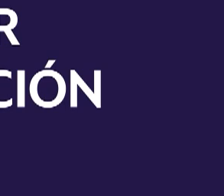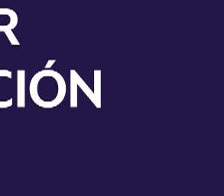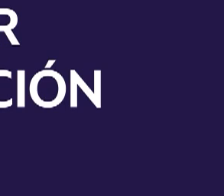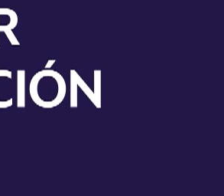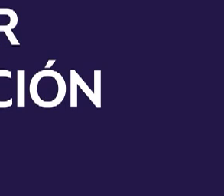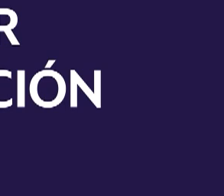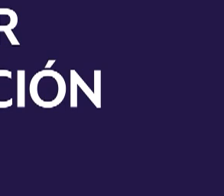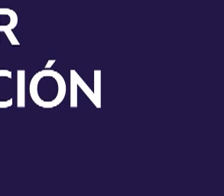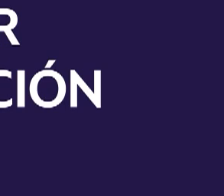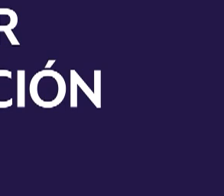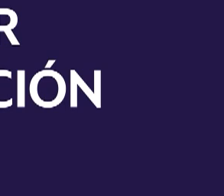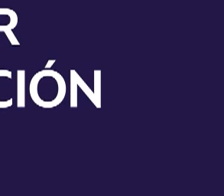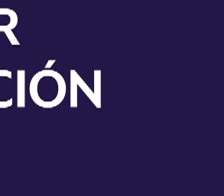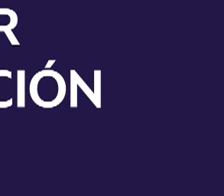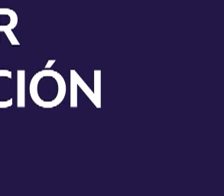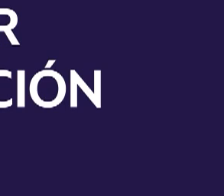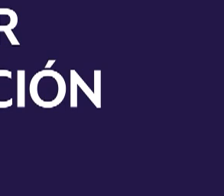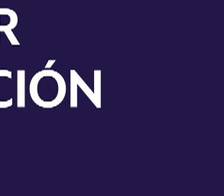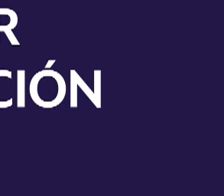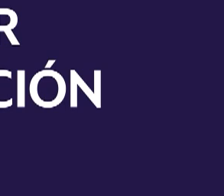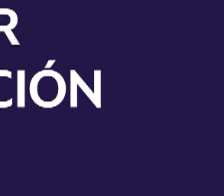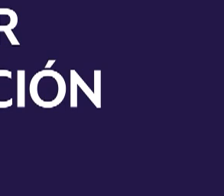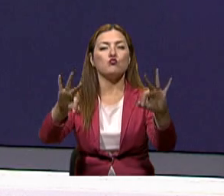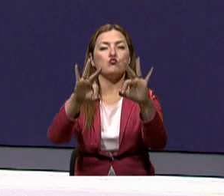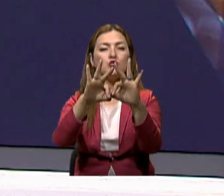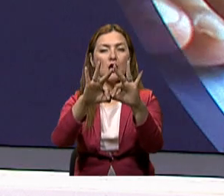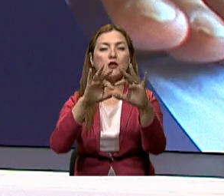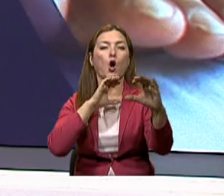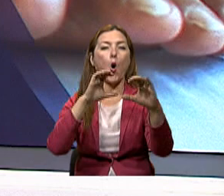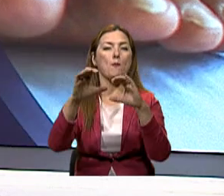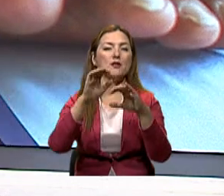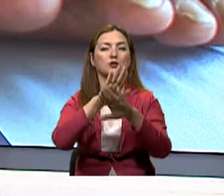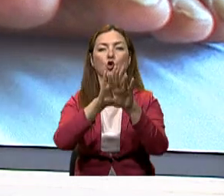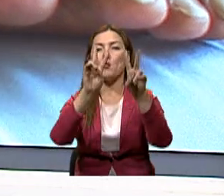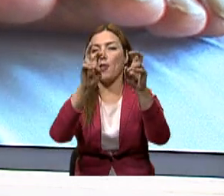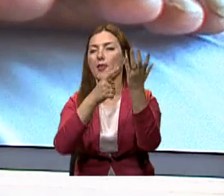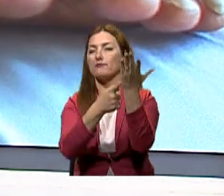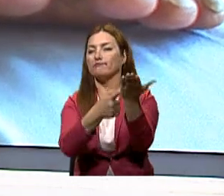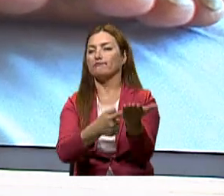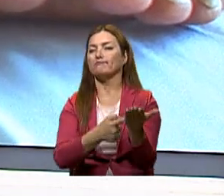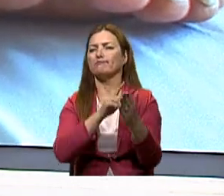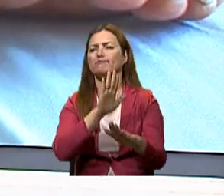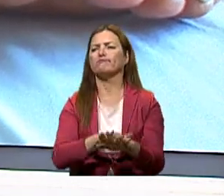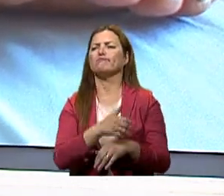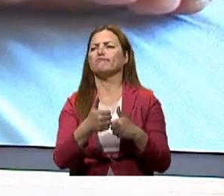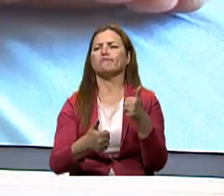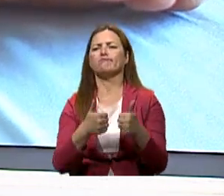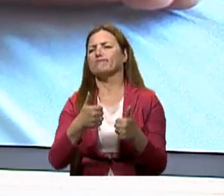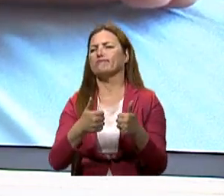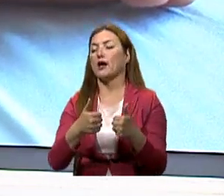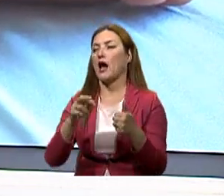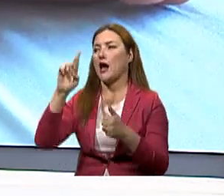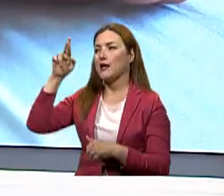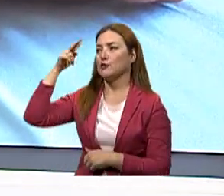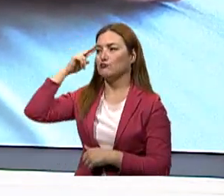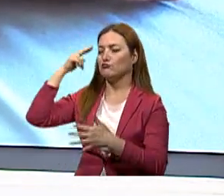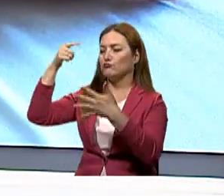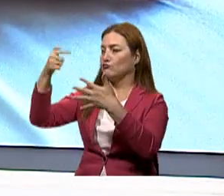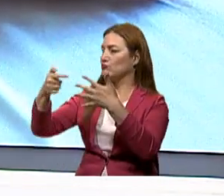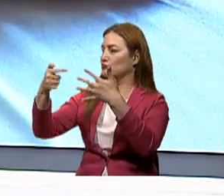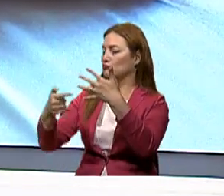esta condición y por eso es importante hablarlo. El pie diabético puede ser causada por varias razones, pero la principal es esta